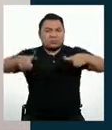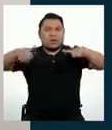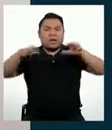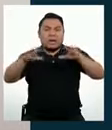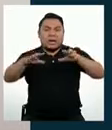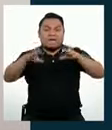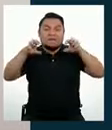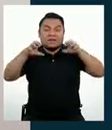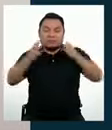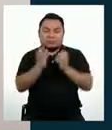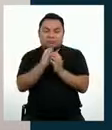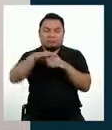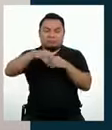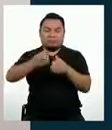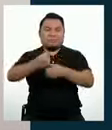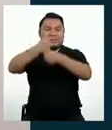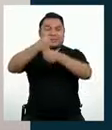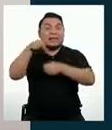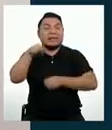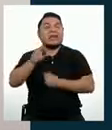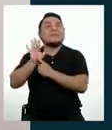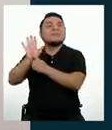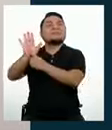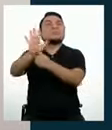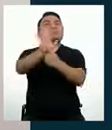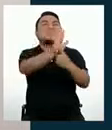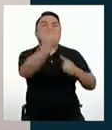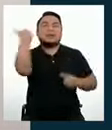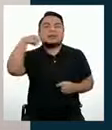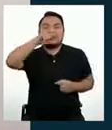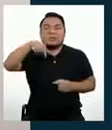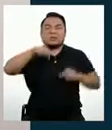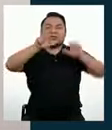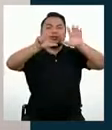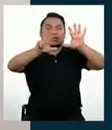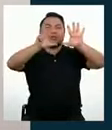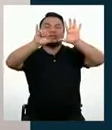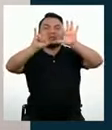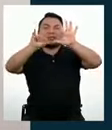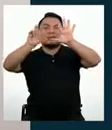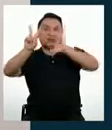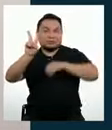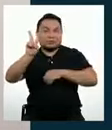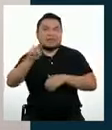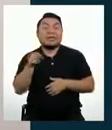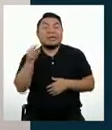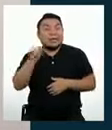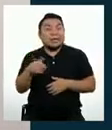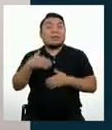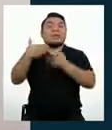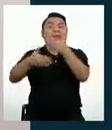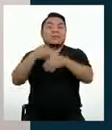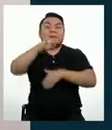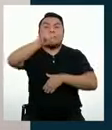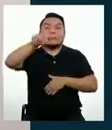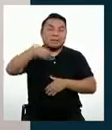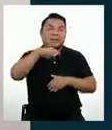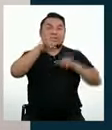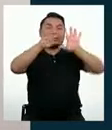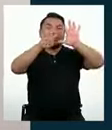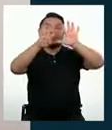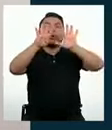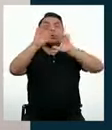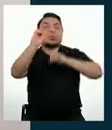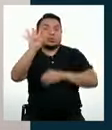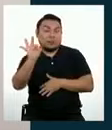enfriaba. Hizo pública su creación en 1862. Más adelante, en 1909,